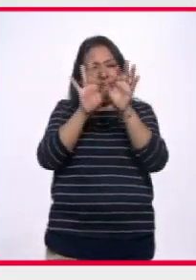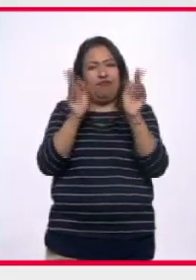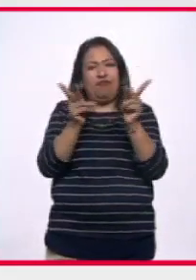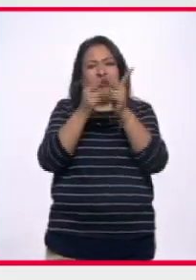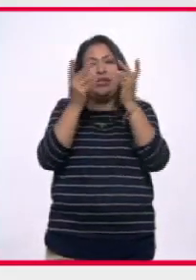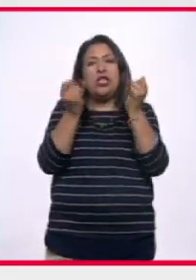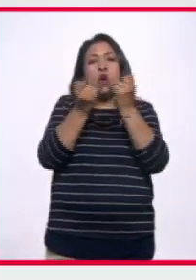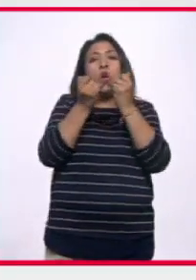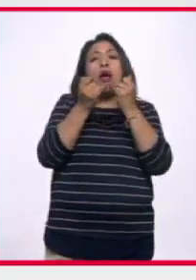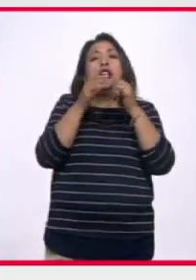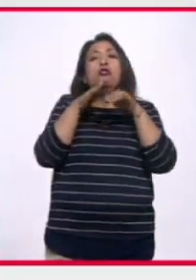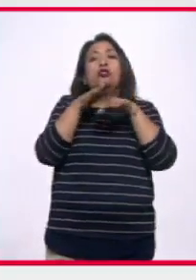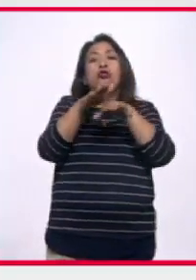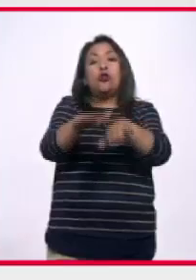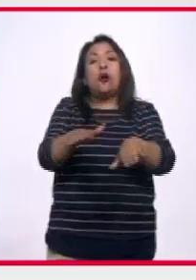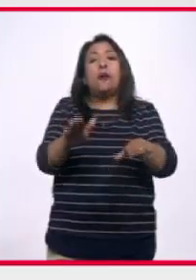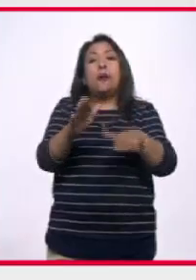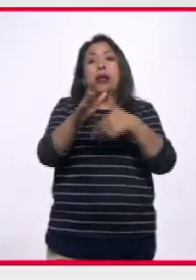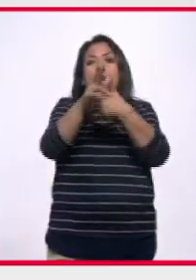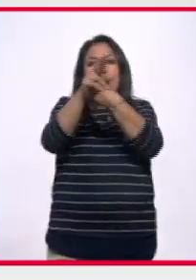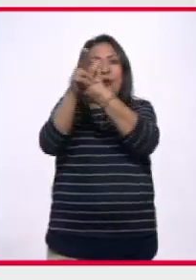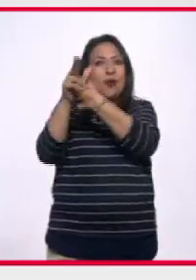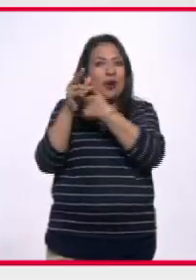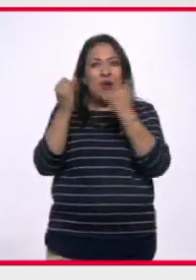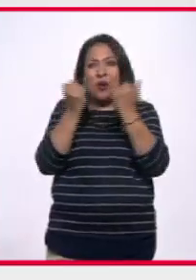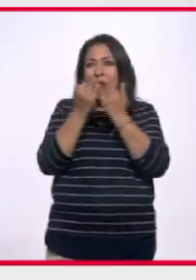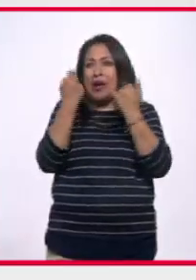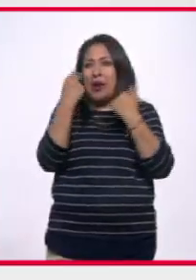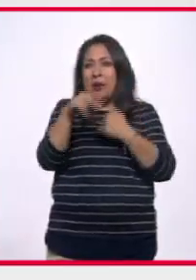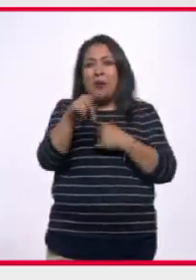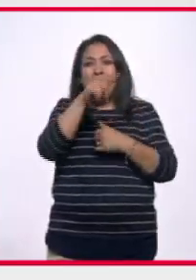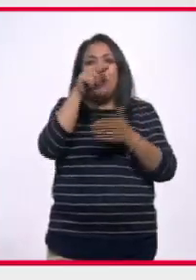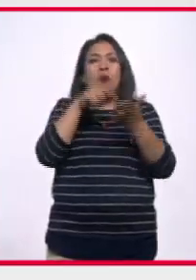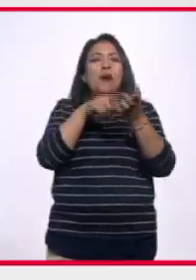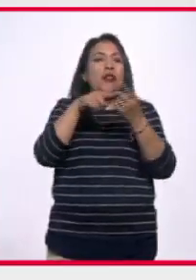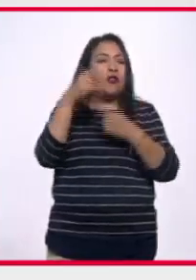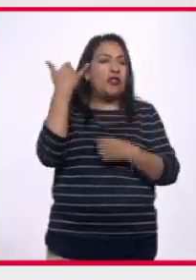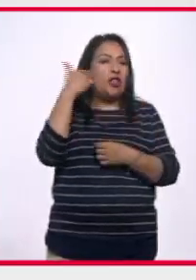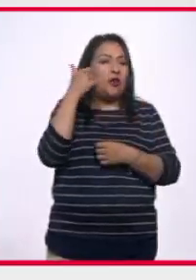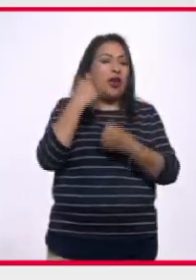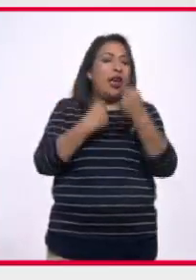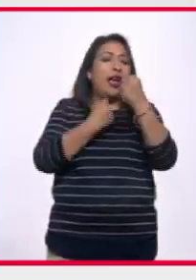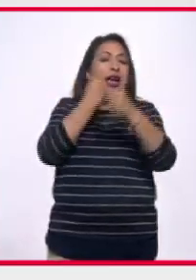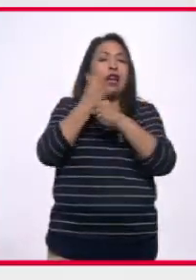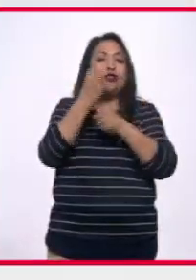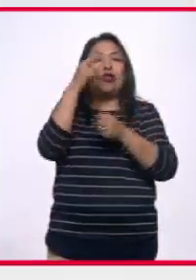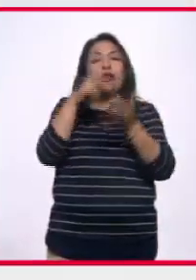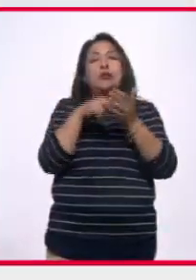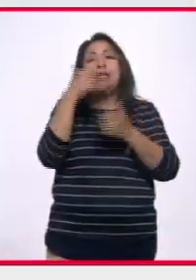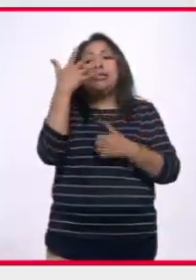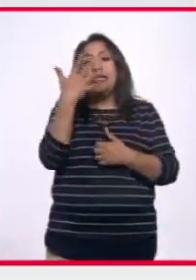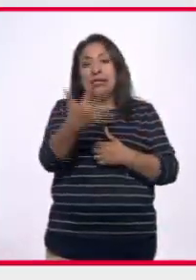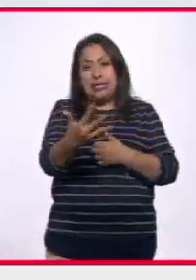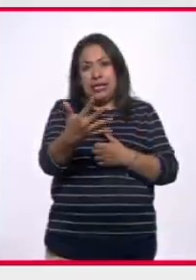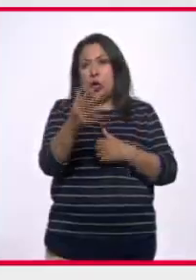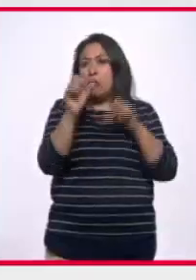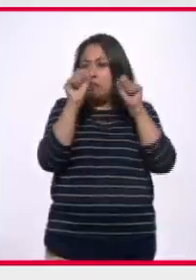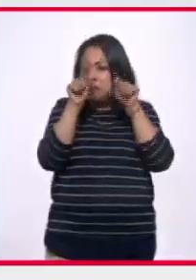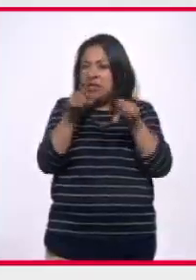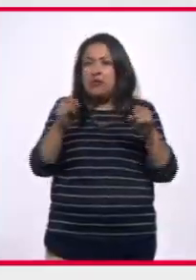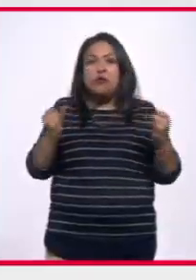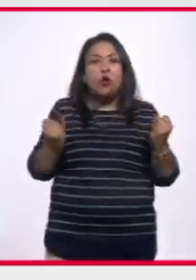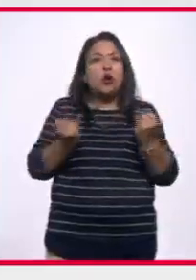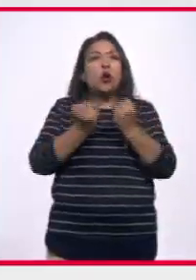hace referencia al fenómeno meteorológico que golpeó la península de yucatán en 2005 y es al mismo